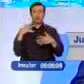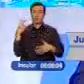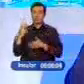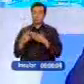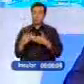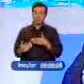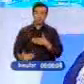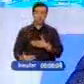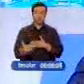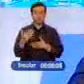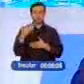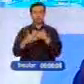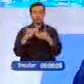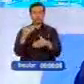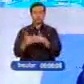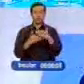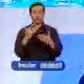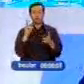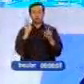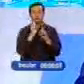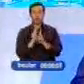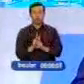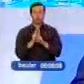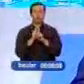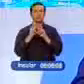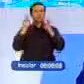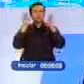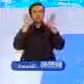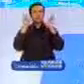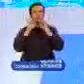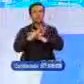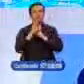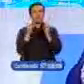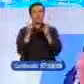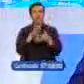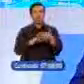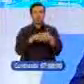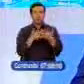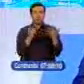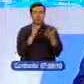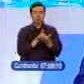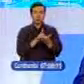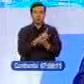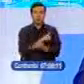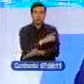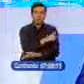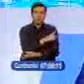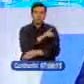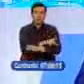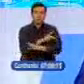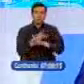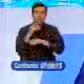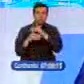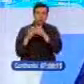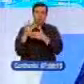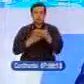años levantar procesos, generar ejes estratégicos claros de acción, y hoy la matriz y la delegación de Pichincha han levantado todos estos